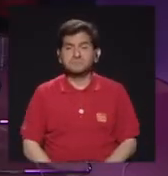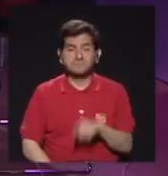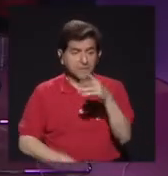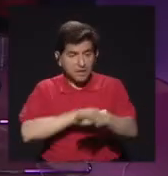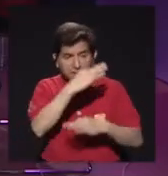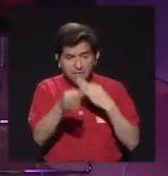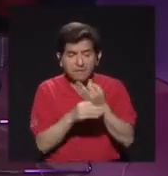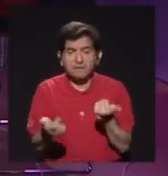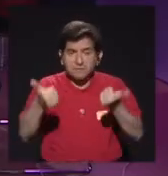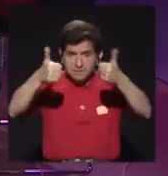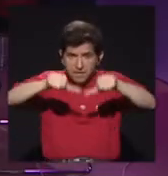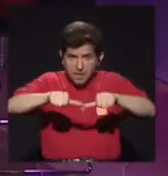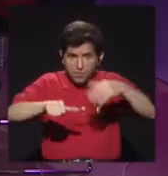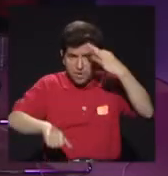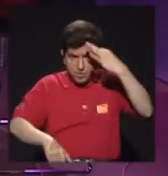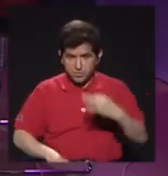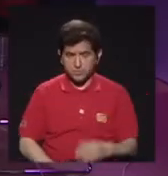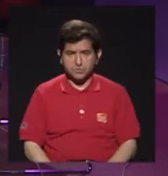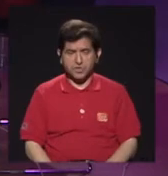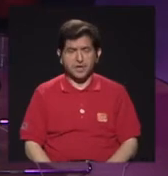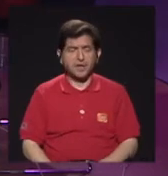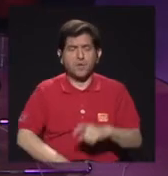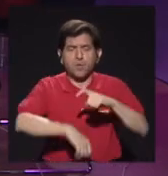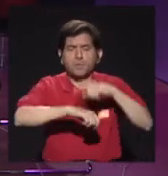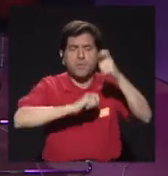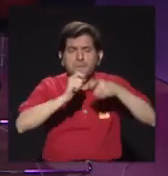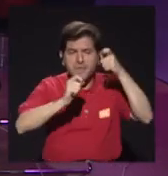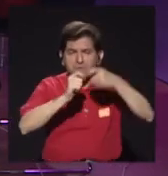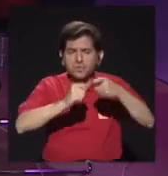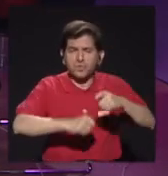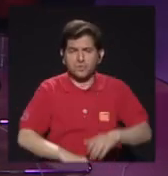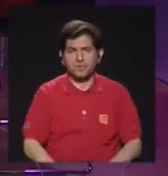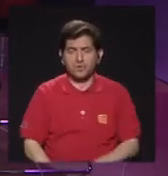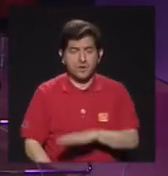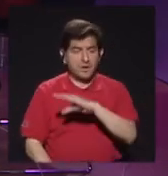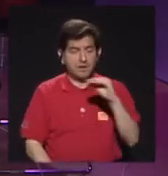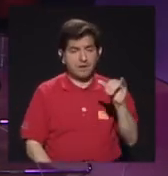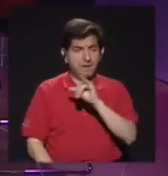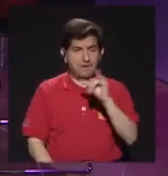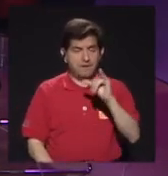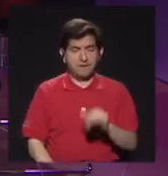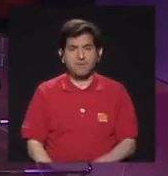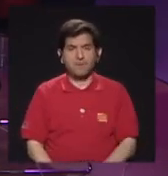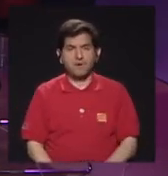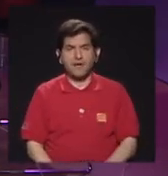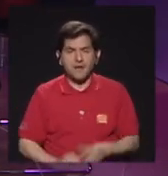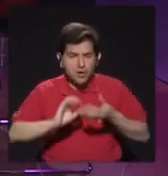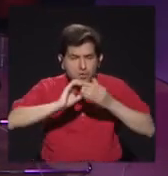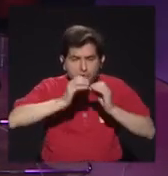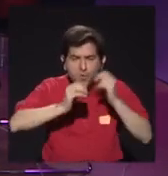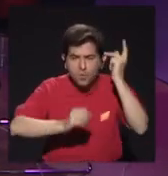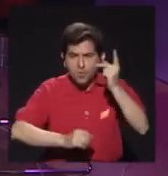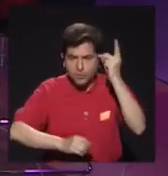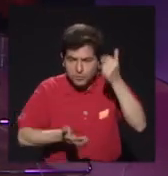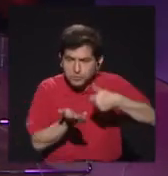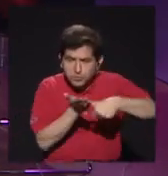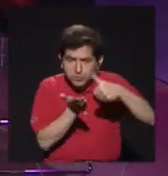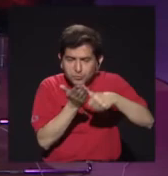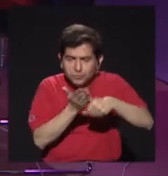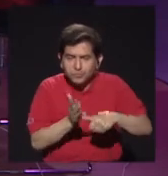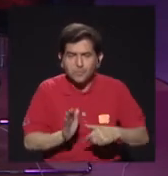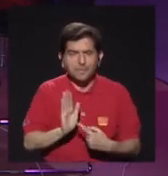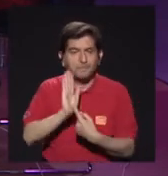tipo de acuerdos y demás creo que se hacen por una coyuntura específica y esto también responde a un cálculo político electoral clarísimo